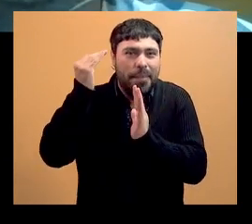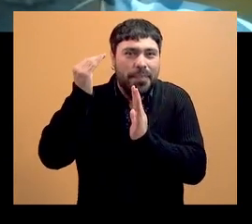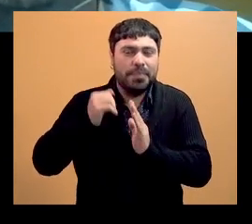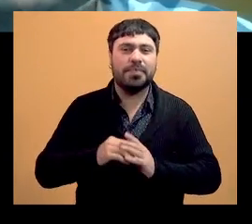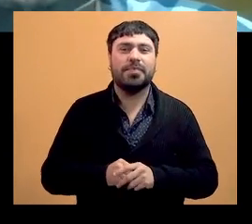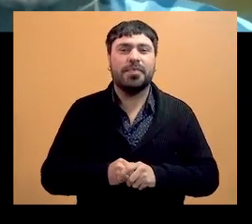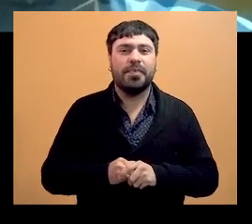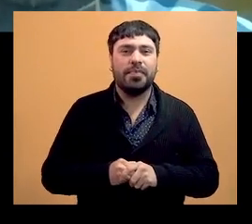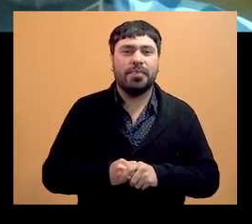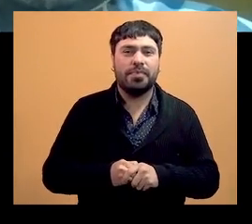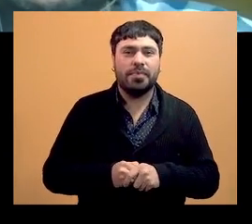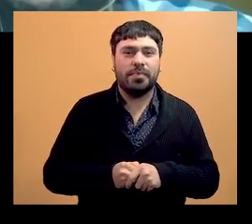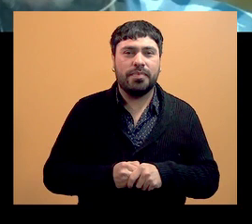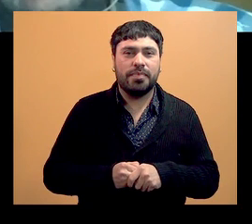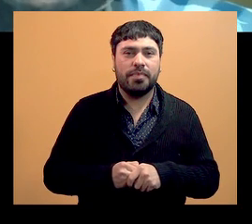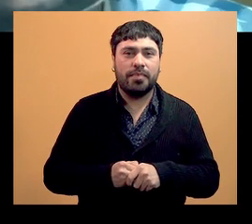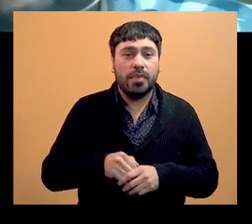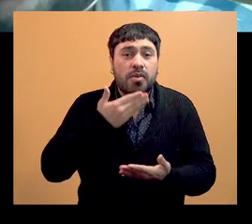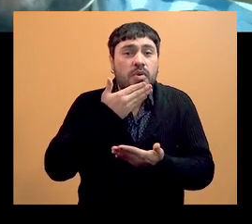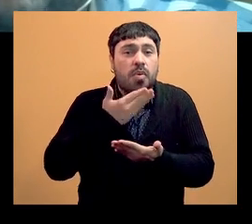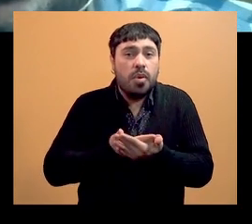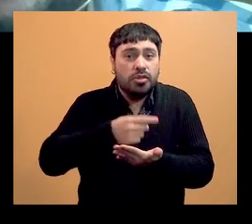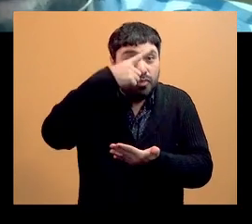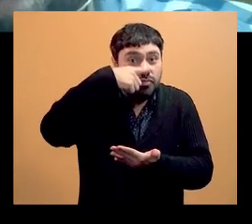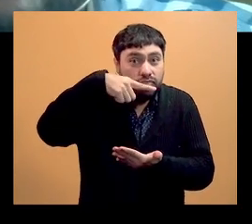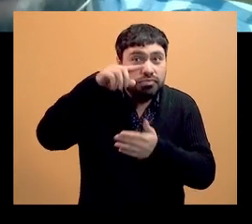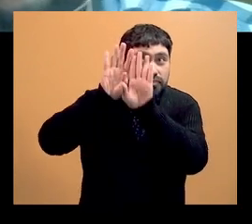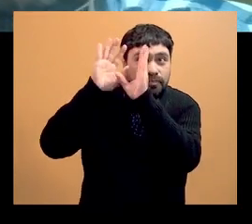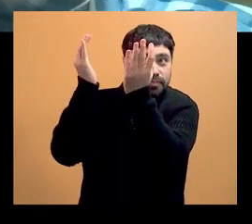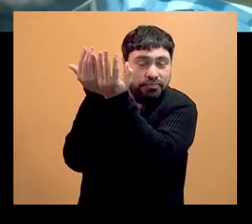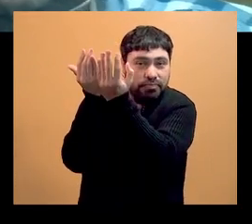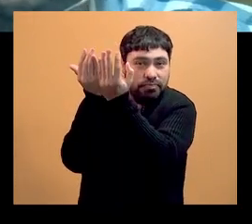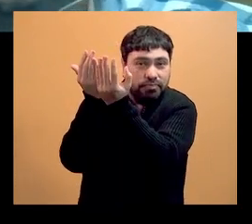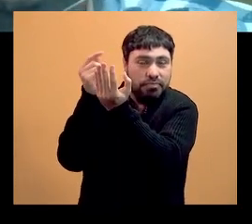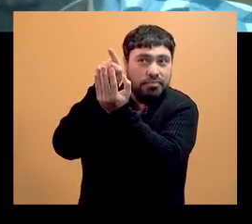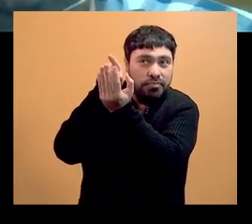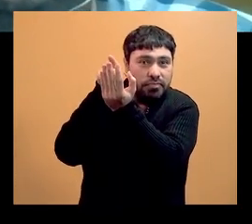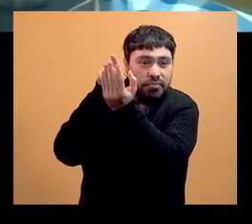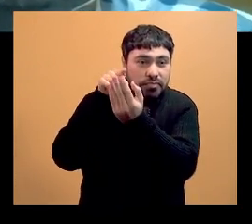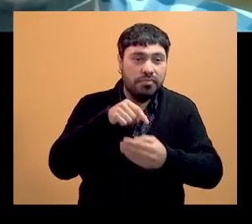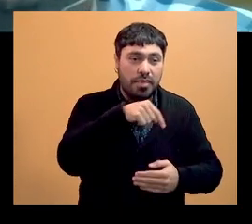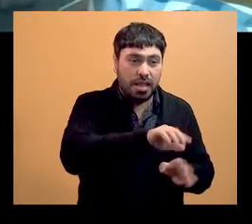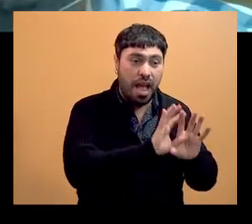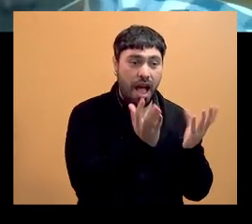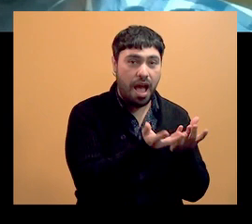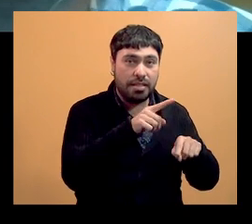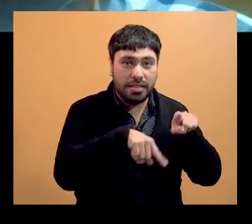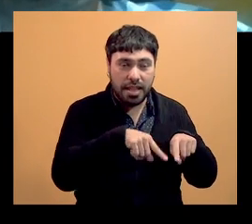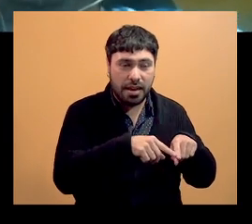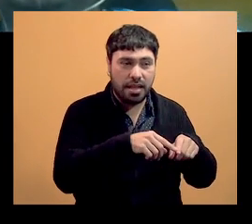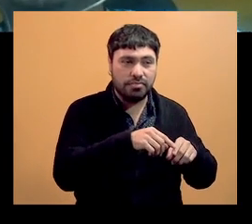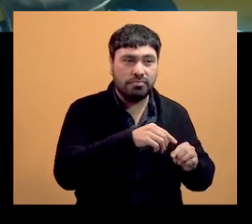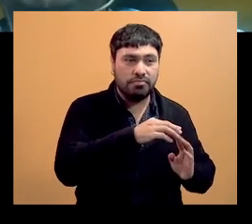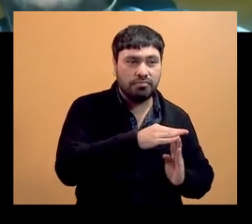otro cuerpo celeste más allá de nuestro planeta. Son solamente 4 minutos, los invito a que lo veamos y les